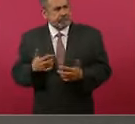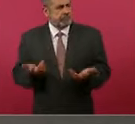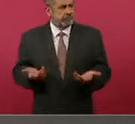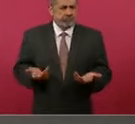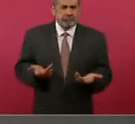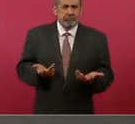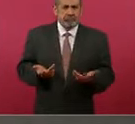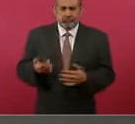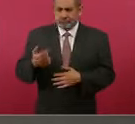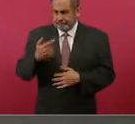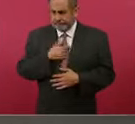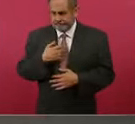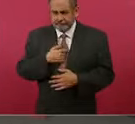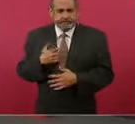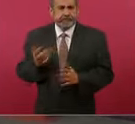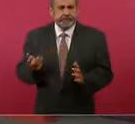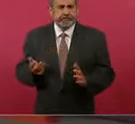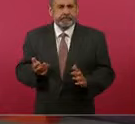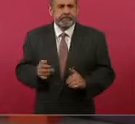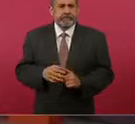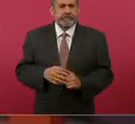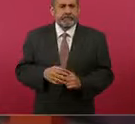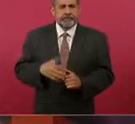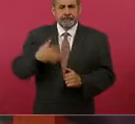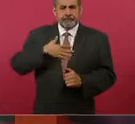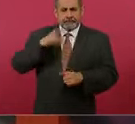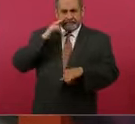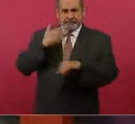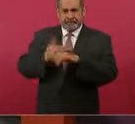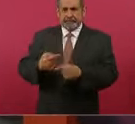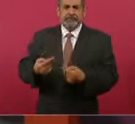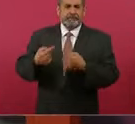entonces yo era el responsable.